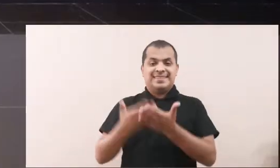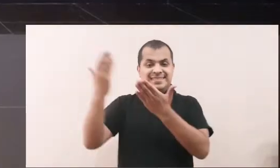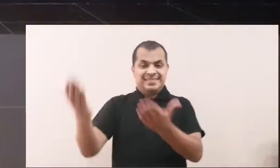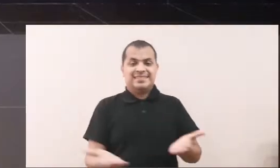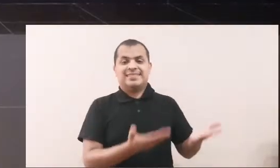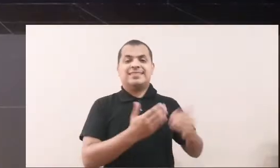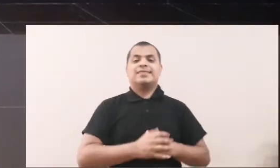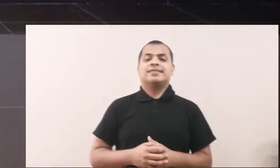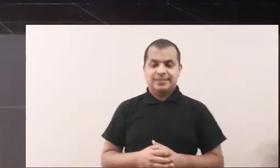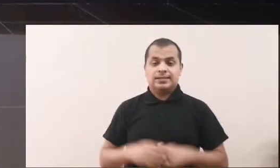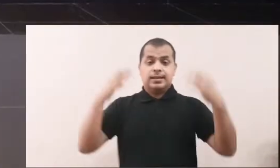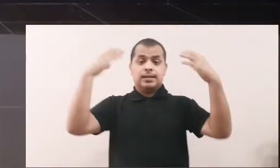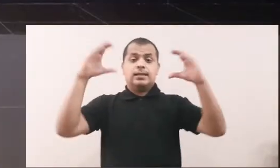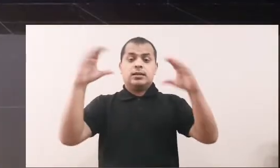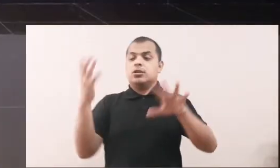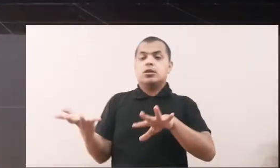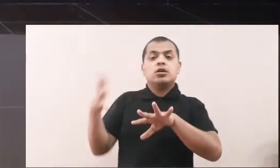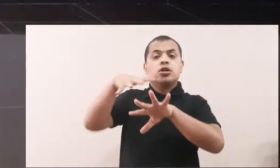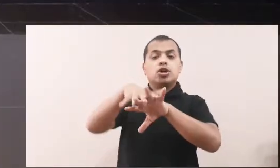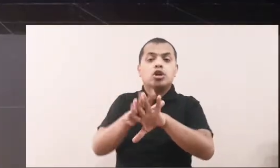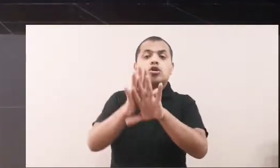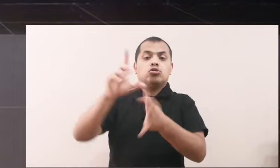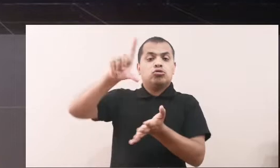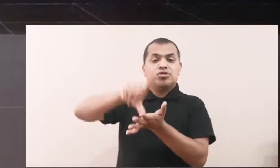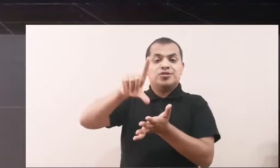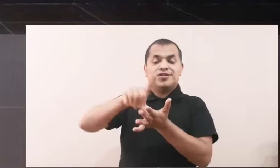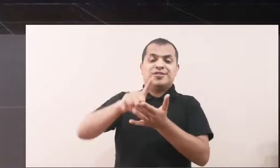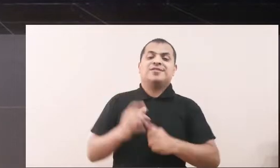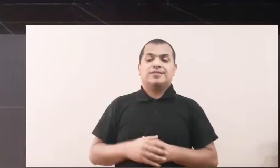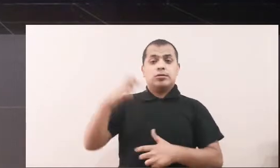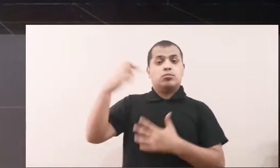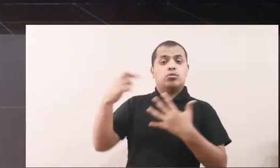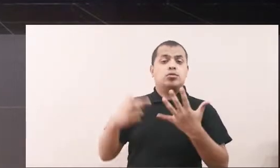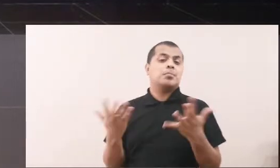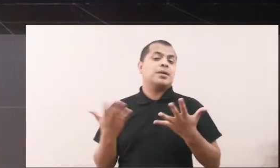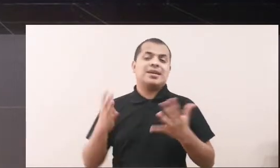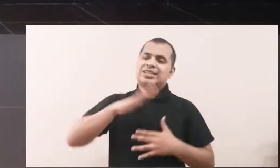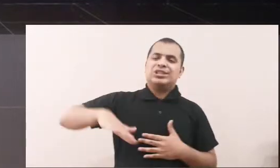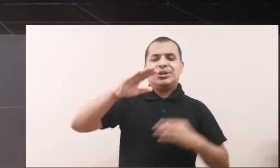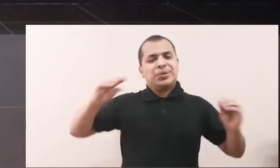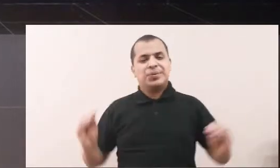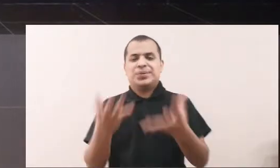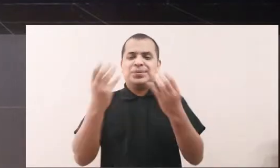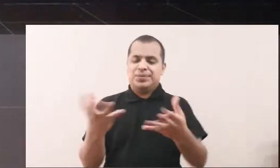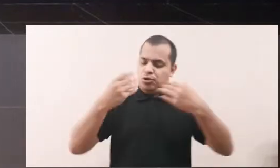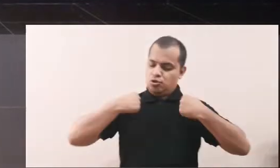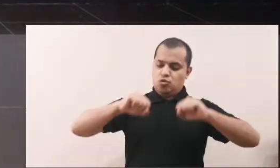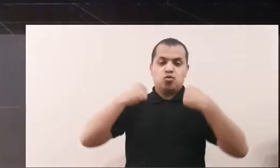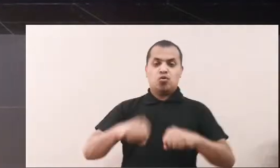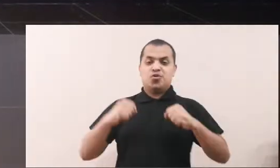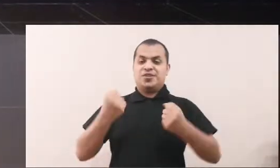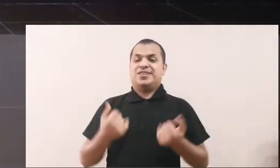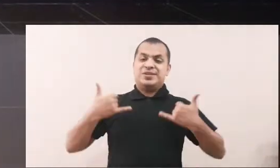Bienvenidas y bienvenidos a las clases de Inclu Lima, un programa creado para promover la actividad física y